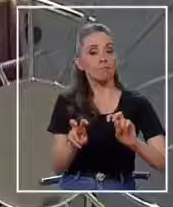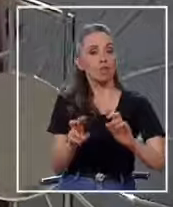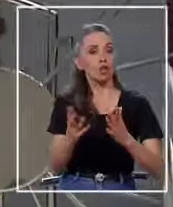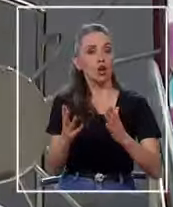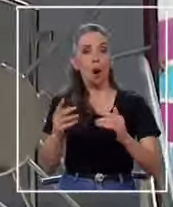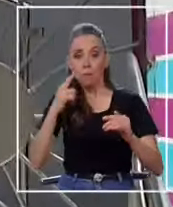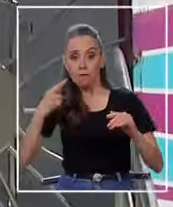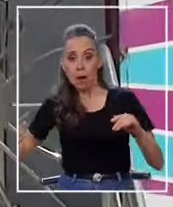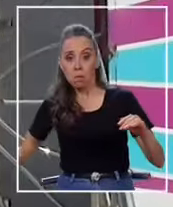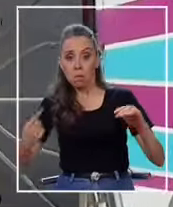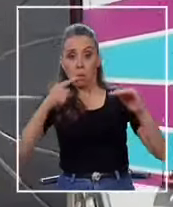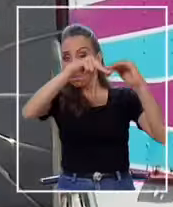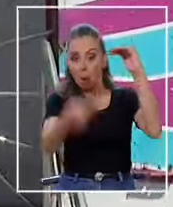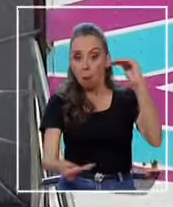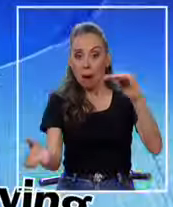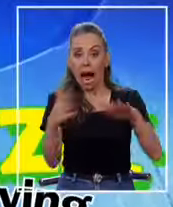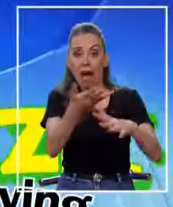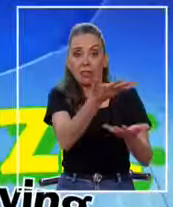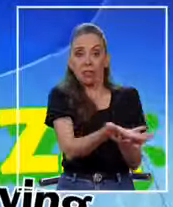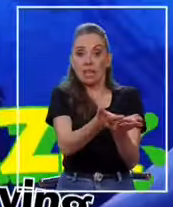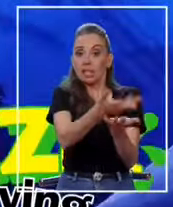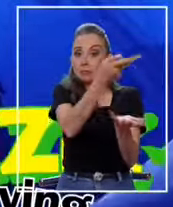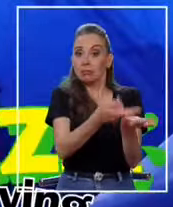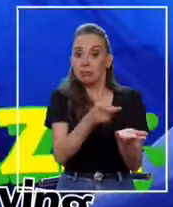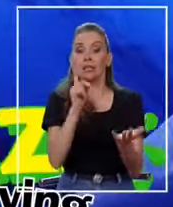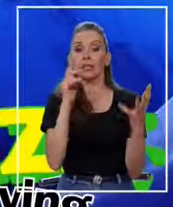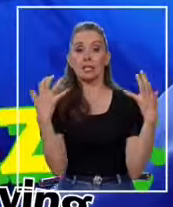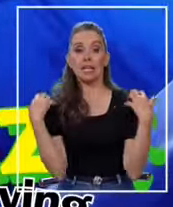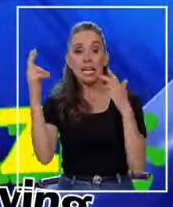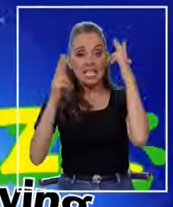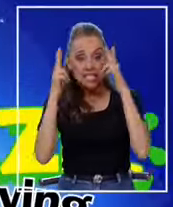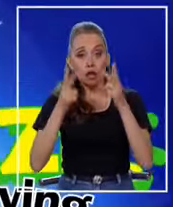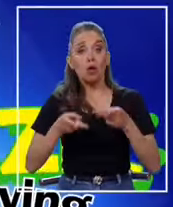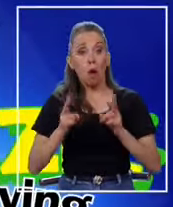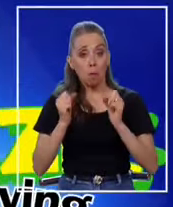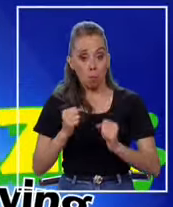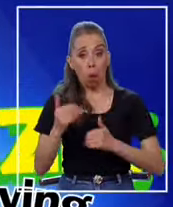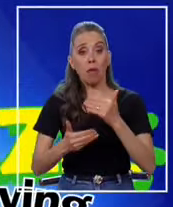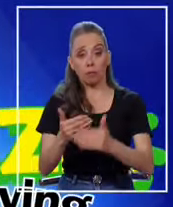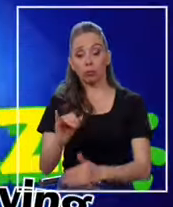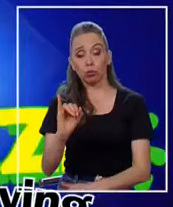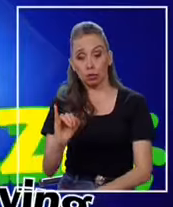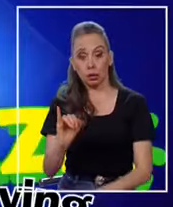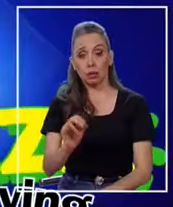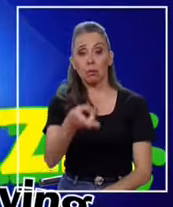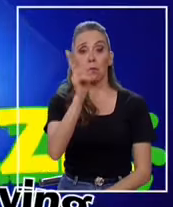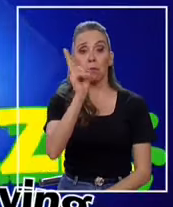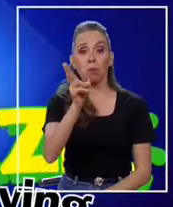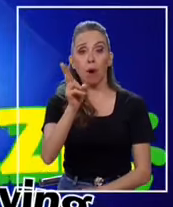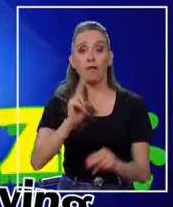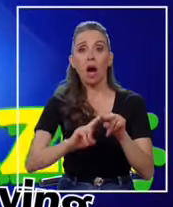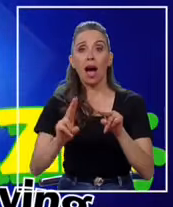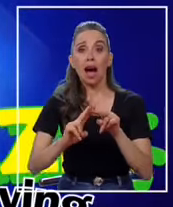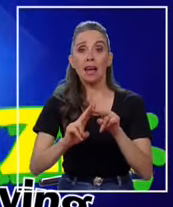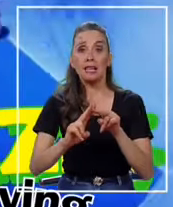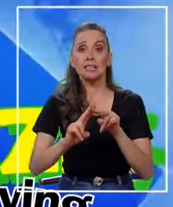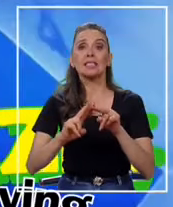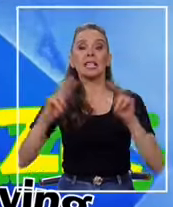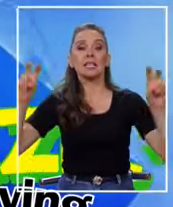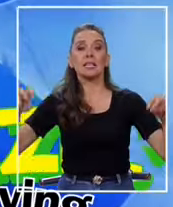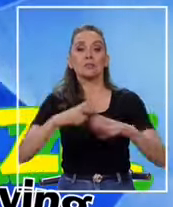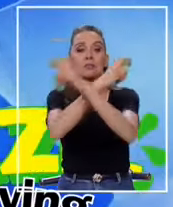accidente y las posibles responsabilidades si bien el circo puede funcionar por el momento se les prohibió realizar espectáculos